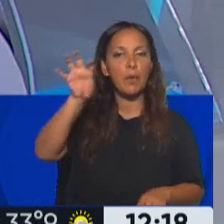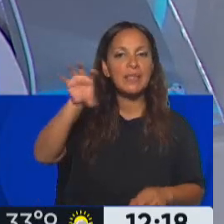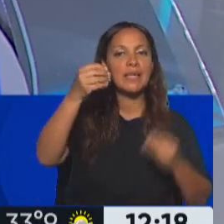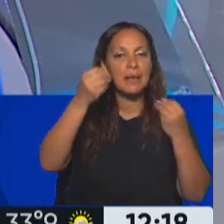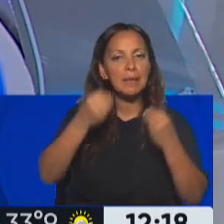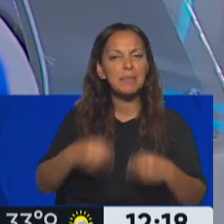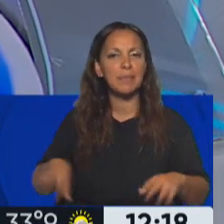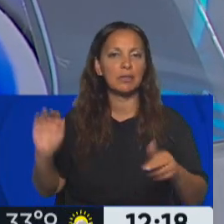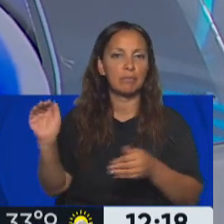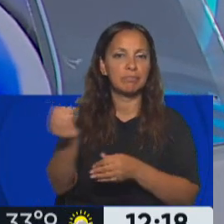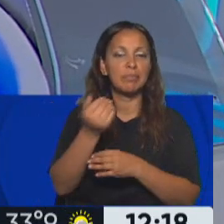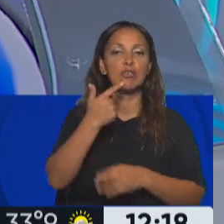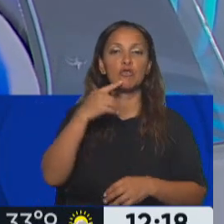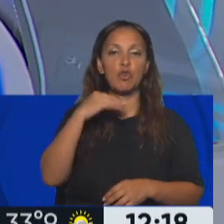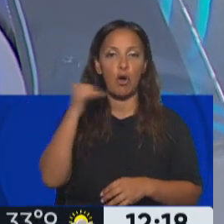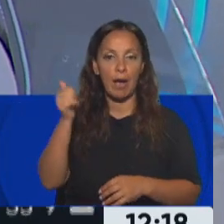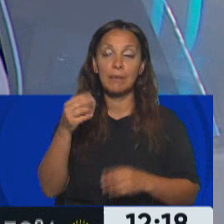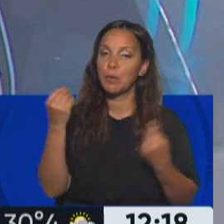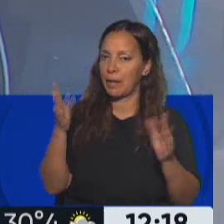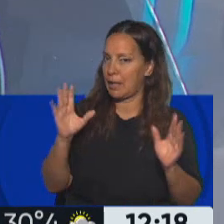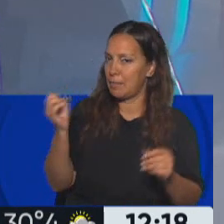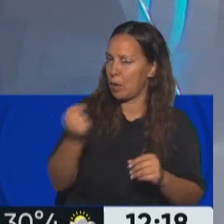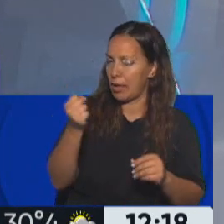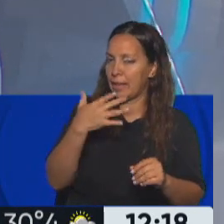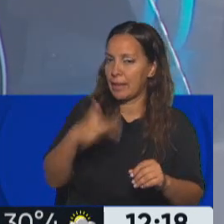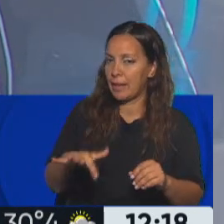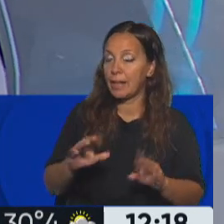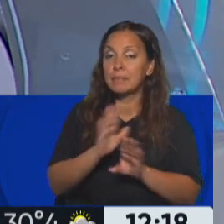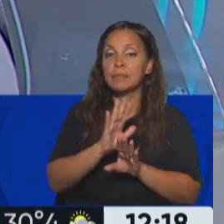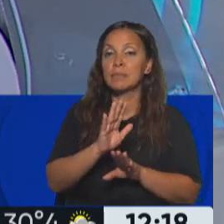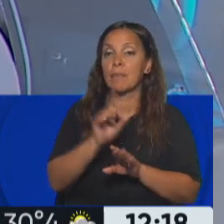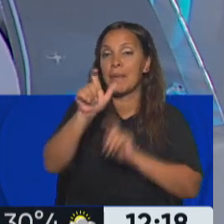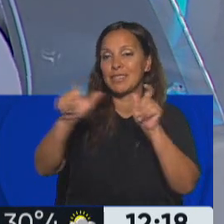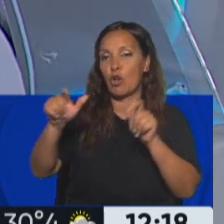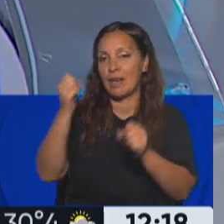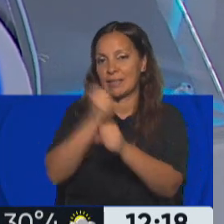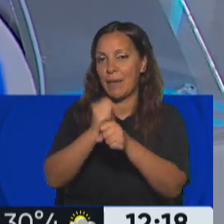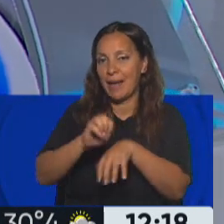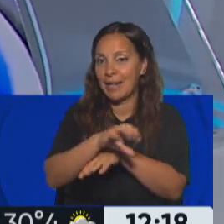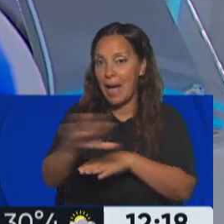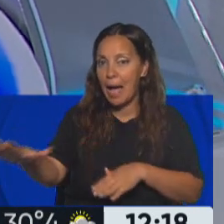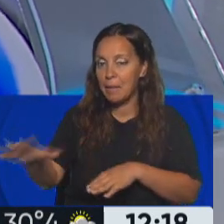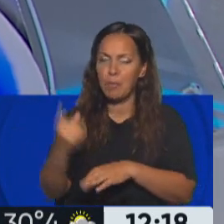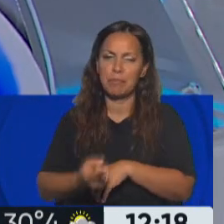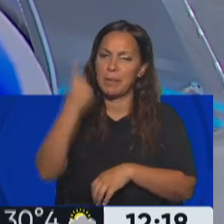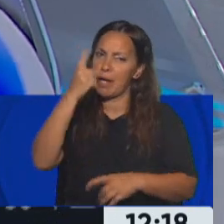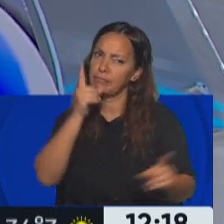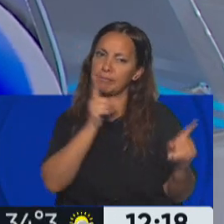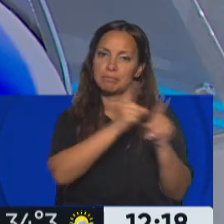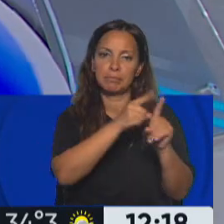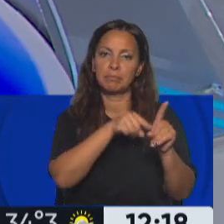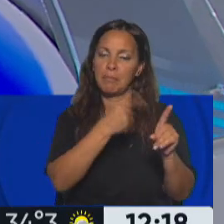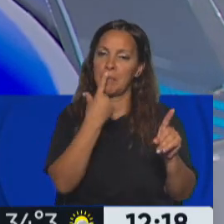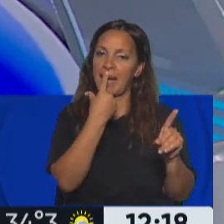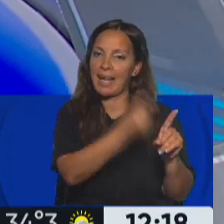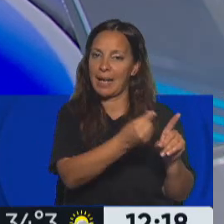soja hace pocos años. Porque hay que entender que los productores, al primero que le van a reclamar para que vaya a reclamar al gobierno